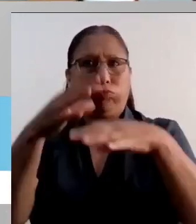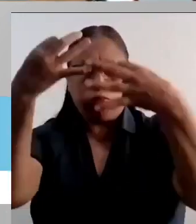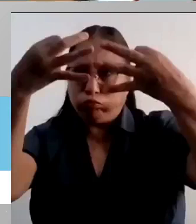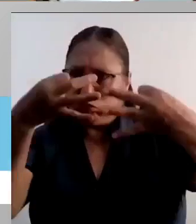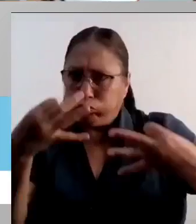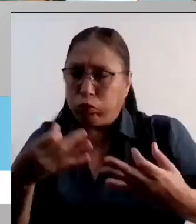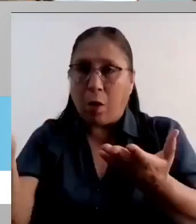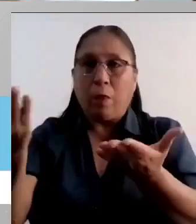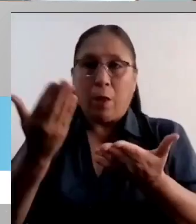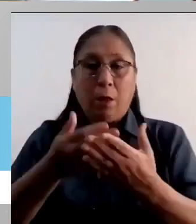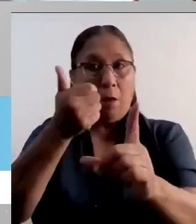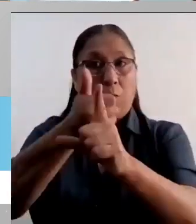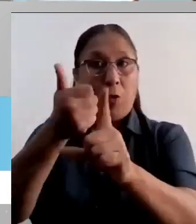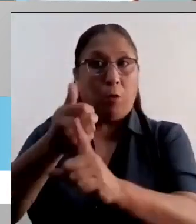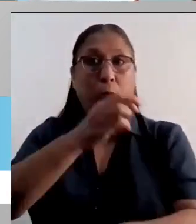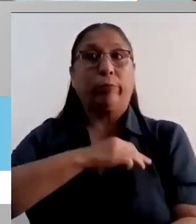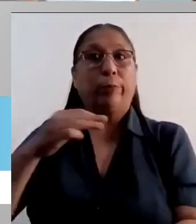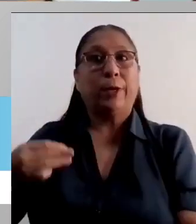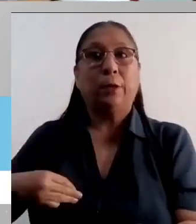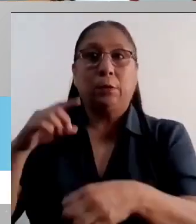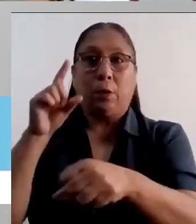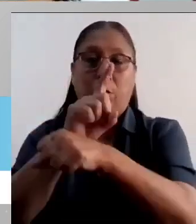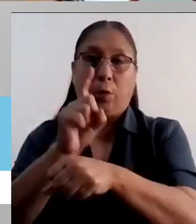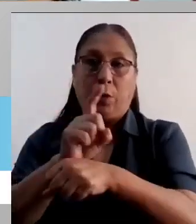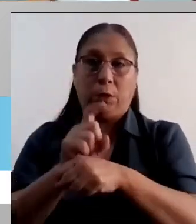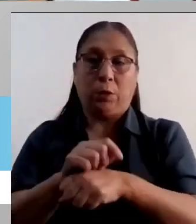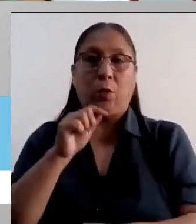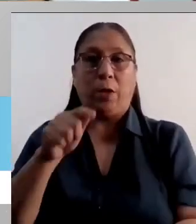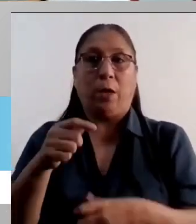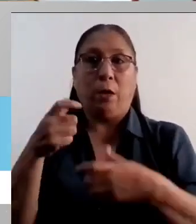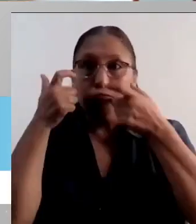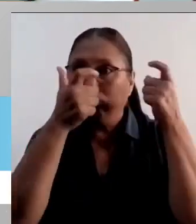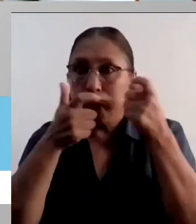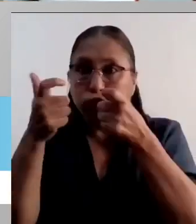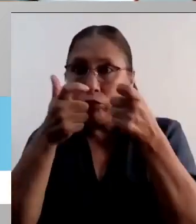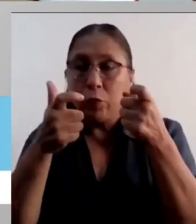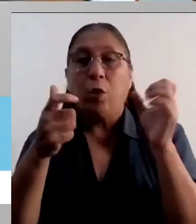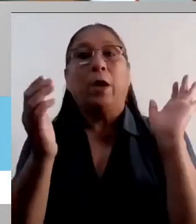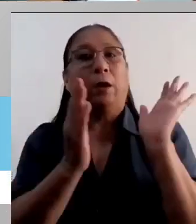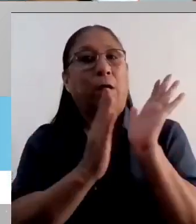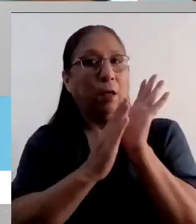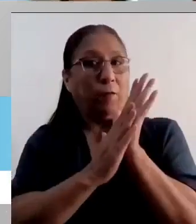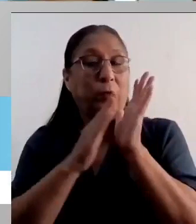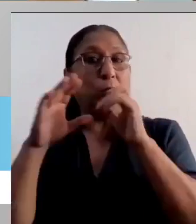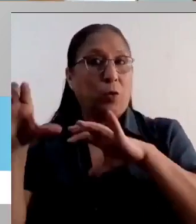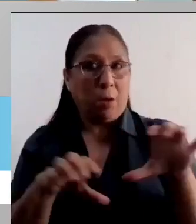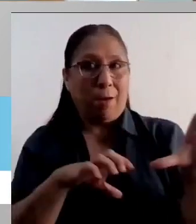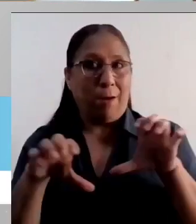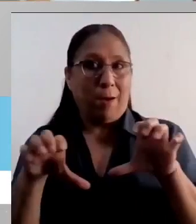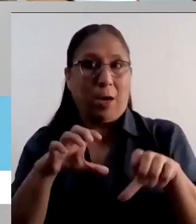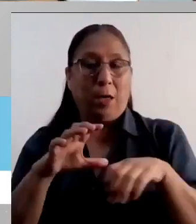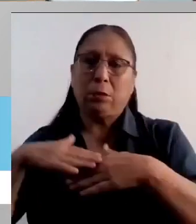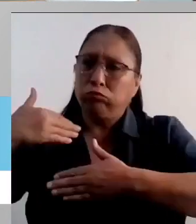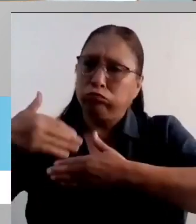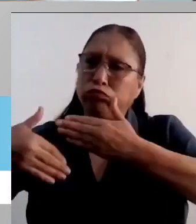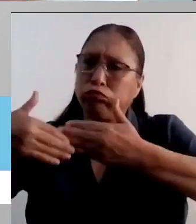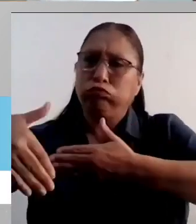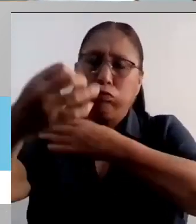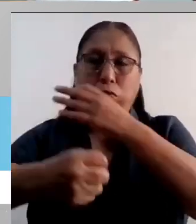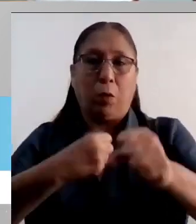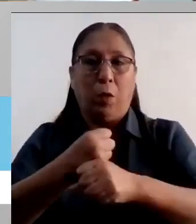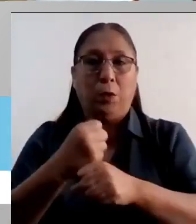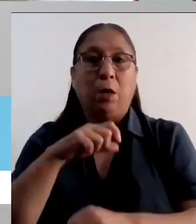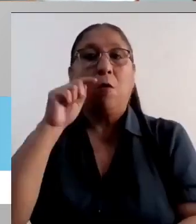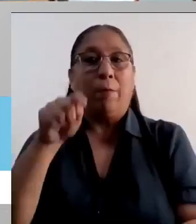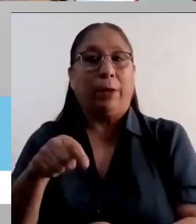propio Ministerio de Educación en el marco de las supervisiones que la Defensoría del Pueblo realiza año a año para la dación de